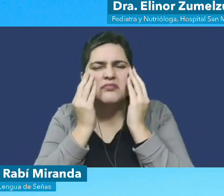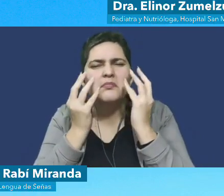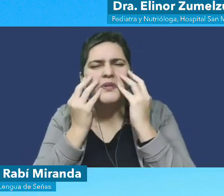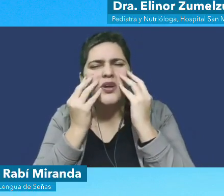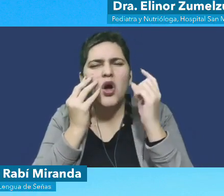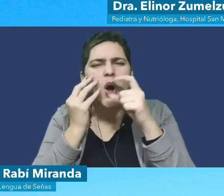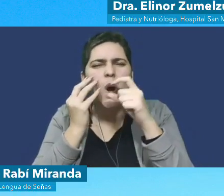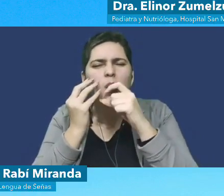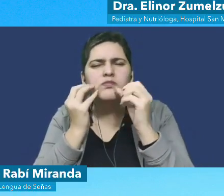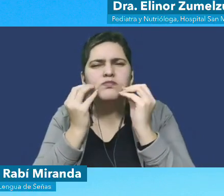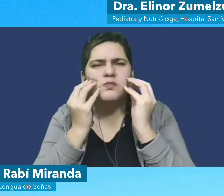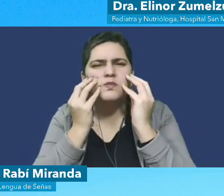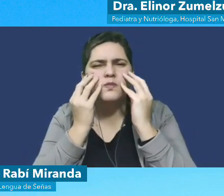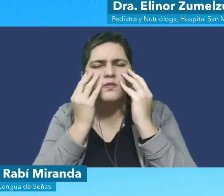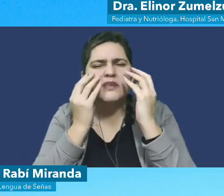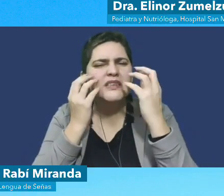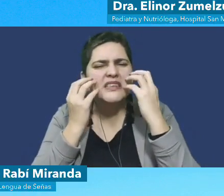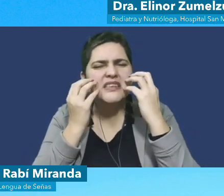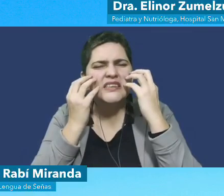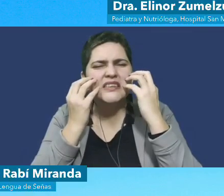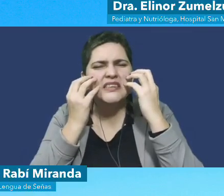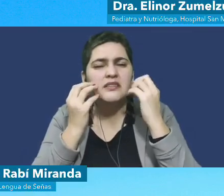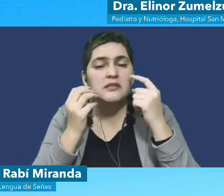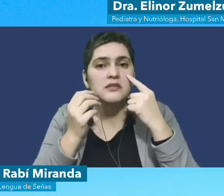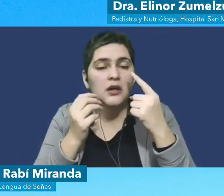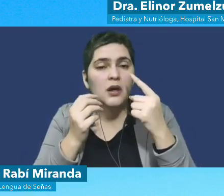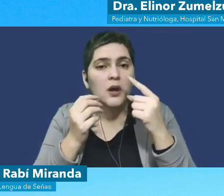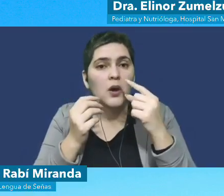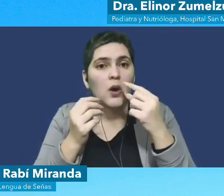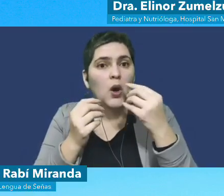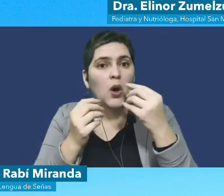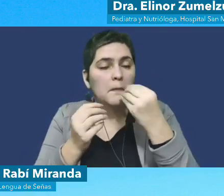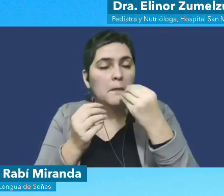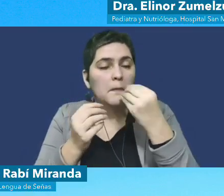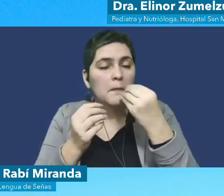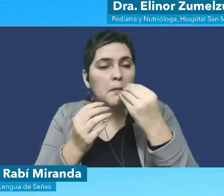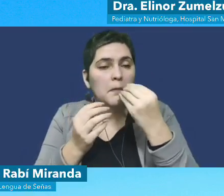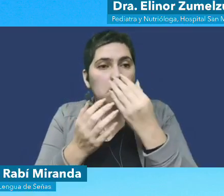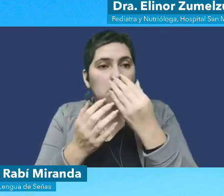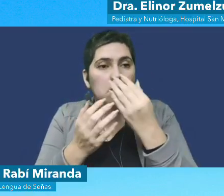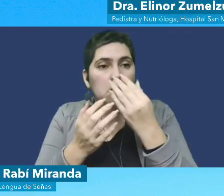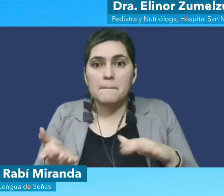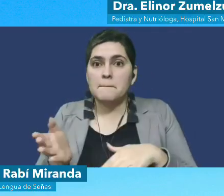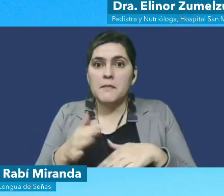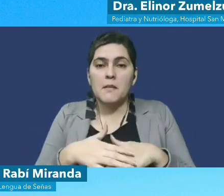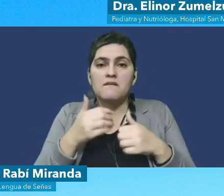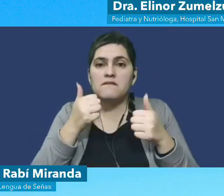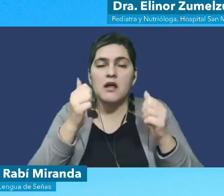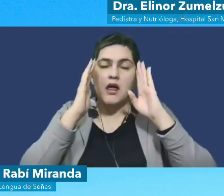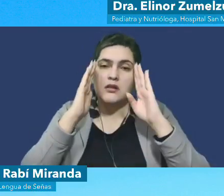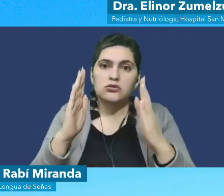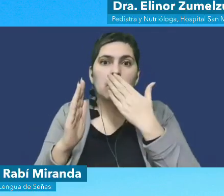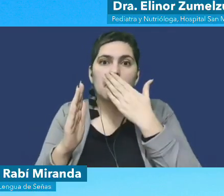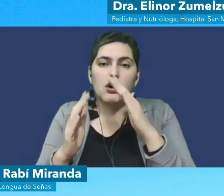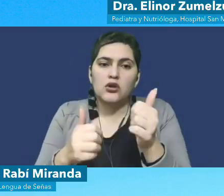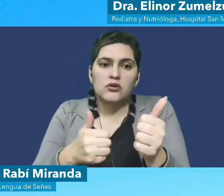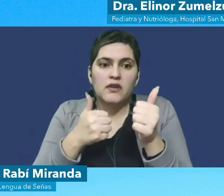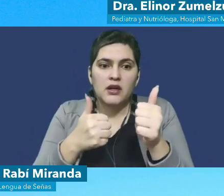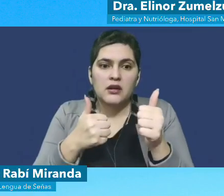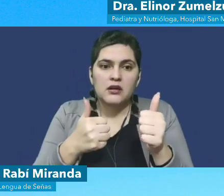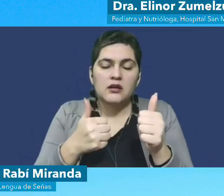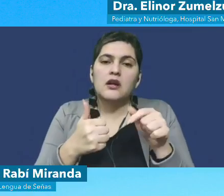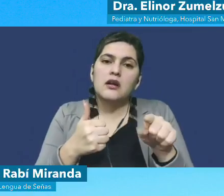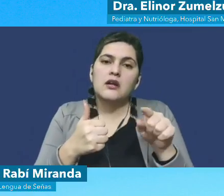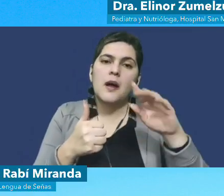tuvo que someter a dieta de exclusión, todo cambió, su color, dejó los pañales, su tensión mejoró todo. Ahí nos comparte una